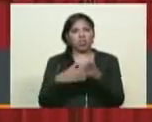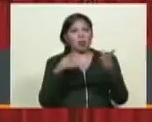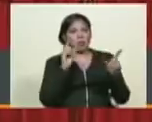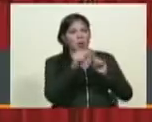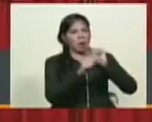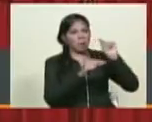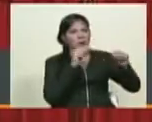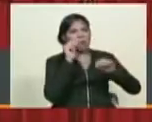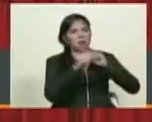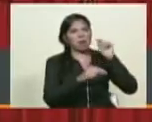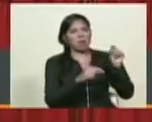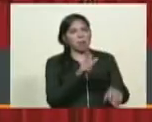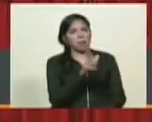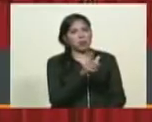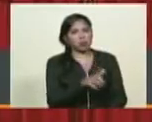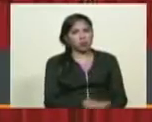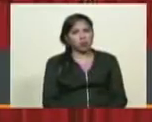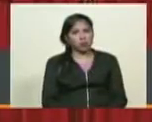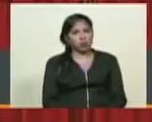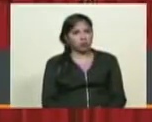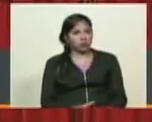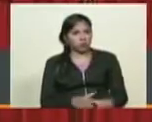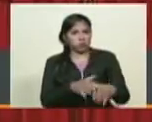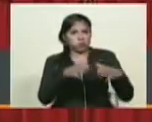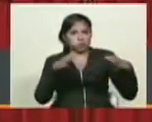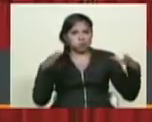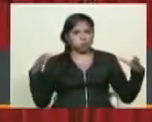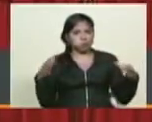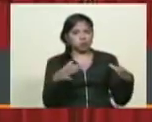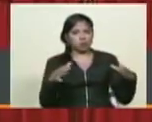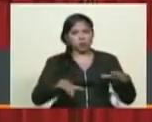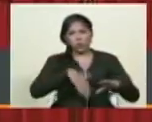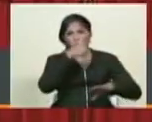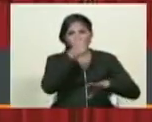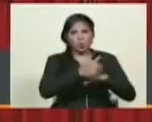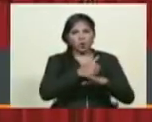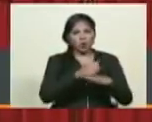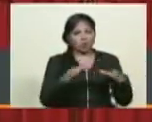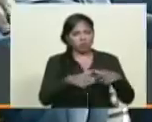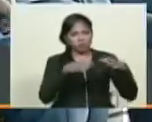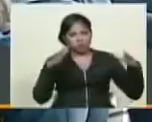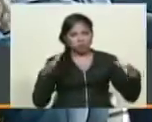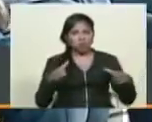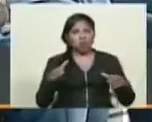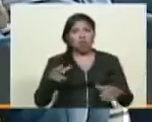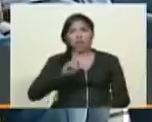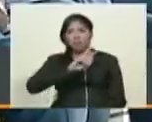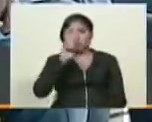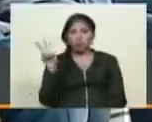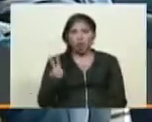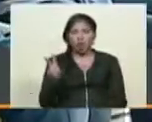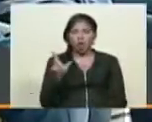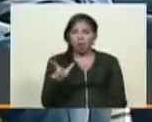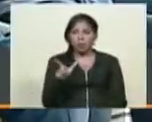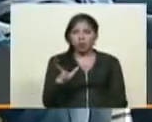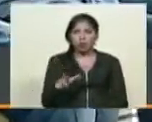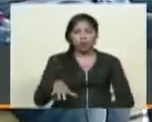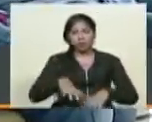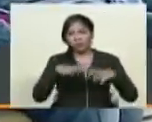tenga candidatos en todos los municipios, el partido más grande de Venezuela y el partido más grande de América. Van a atacar a